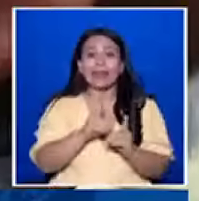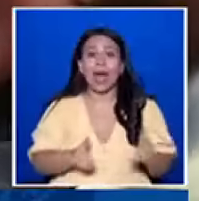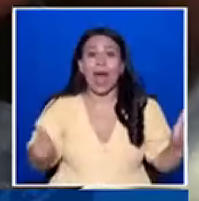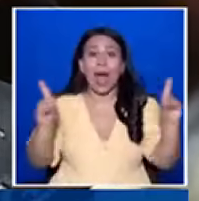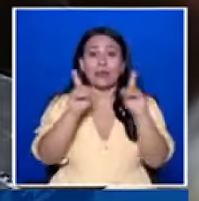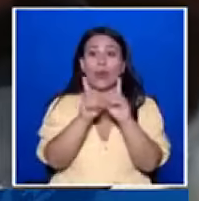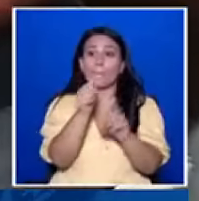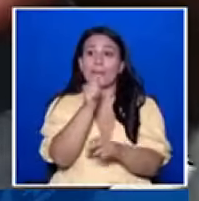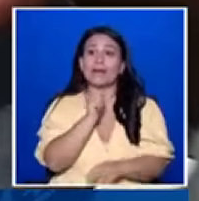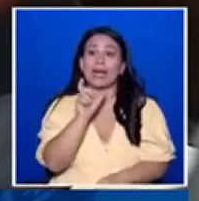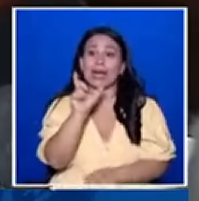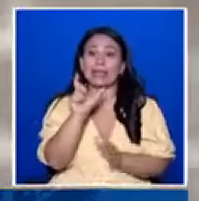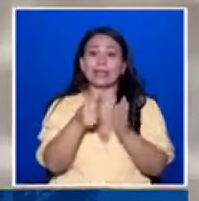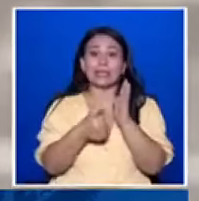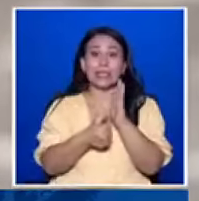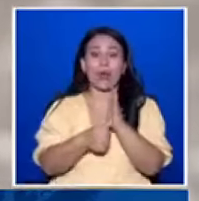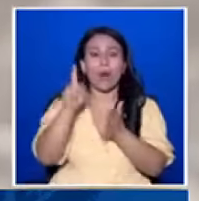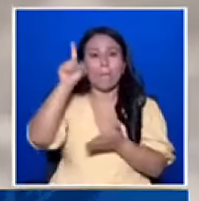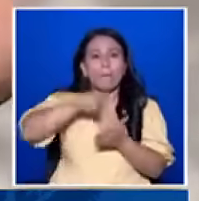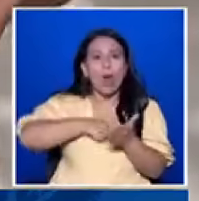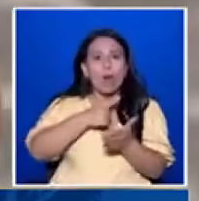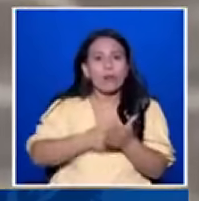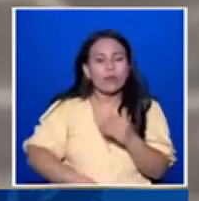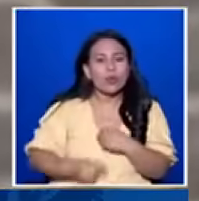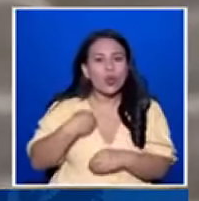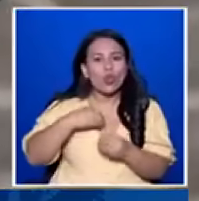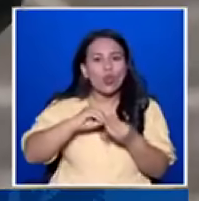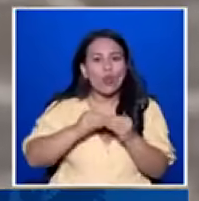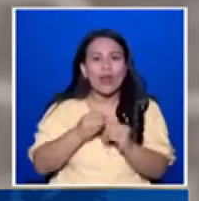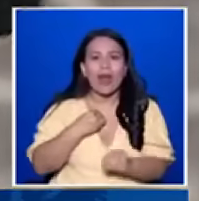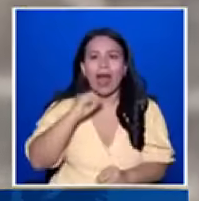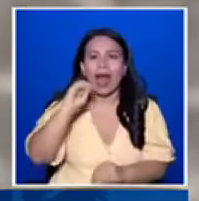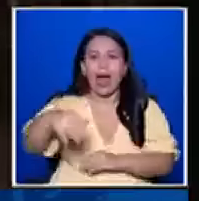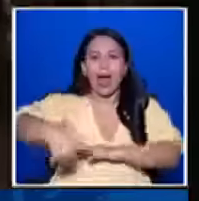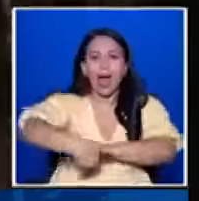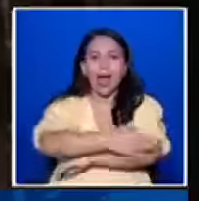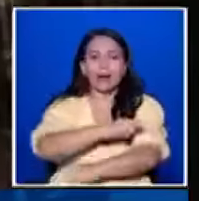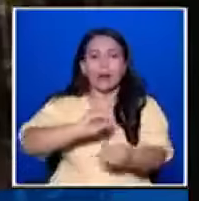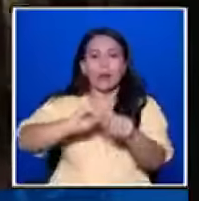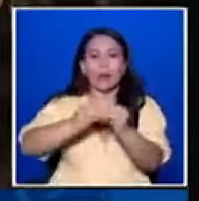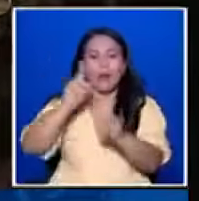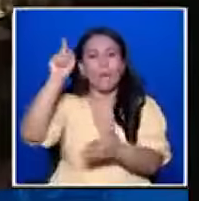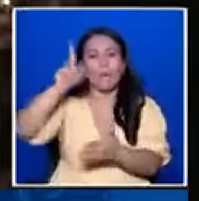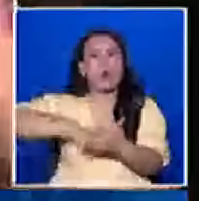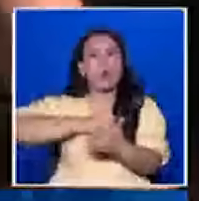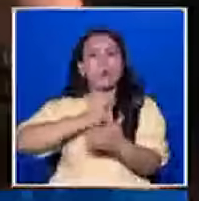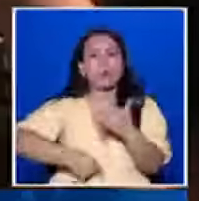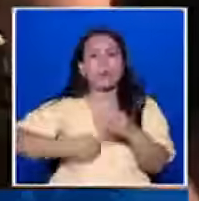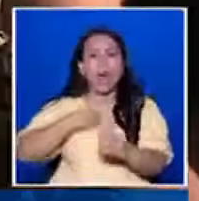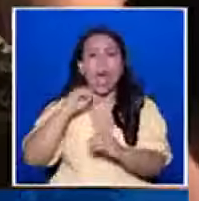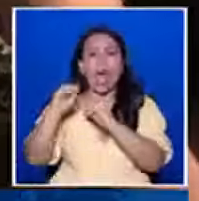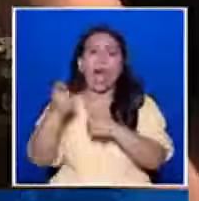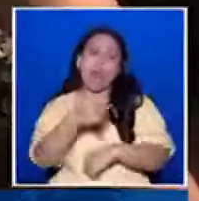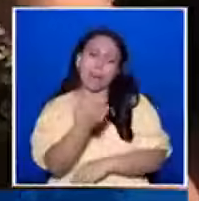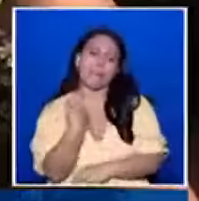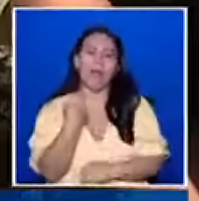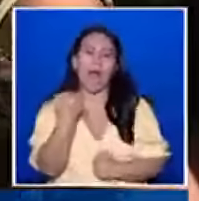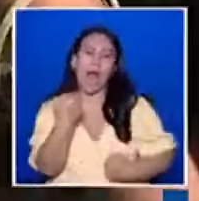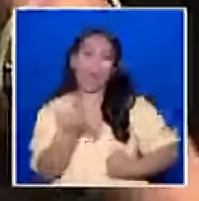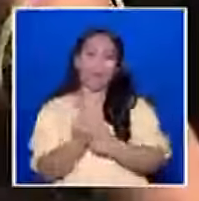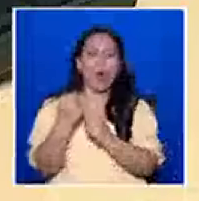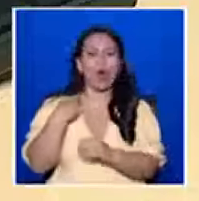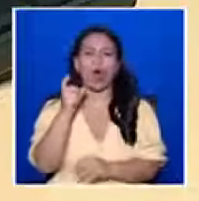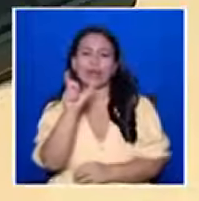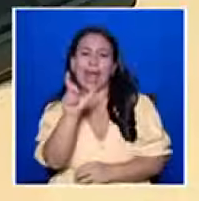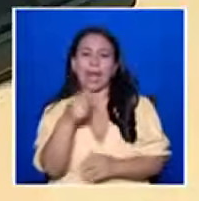personales como la cédula de identidad y hasta dirección del domicilio. También piden falsos apoyos a causas sociales para que se realicen pagos